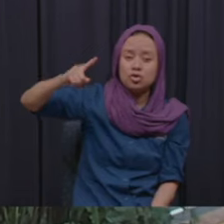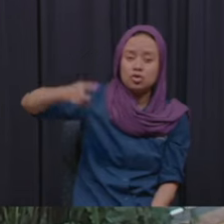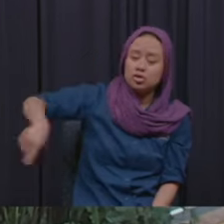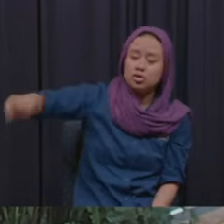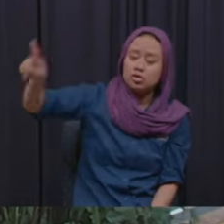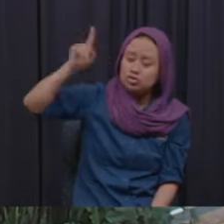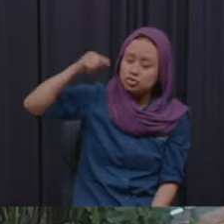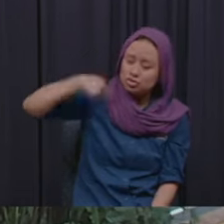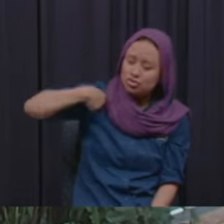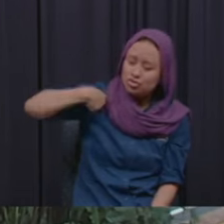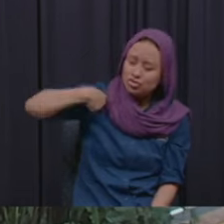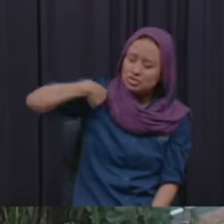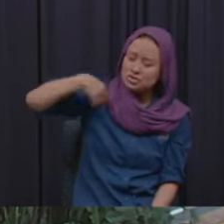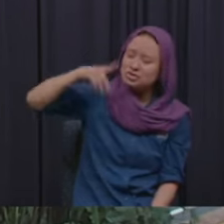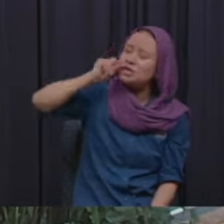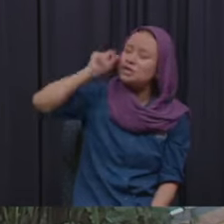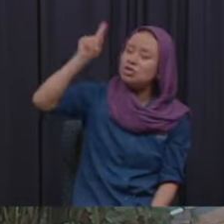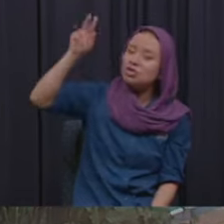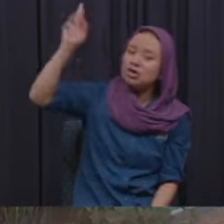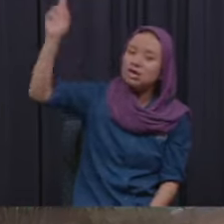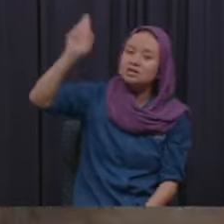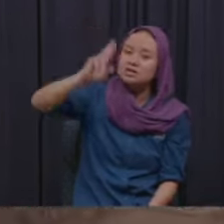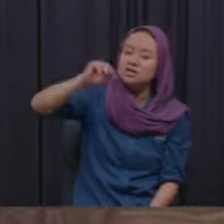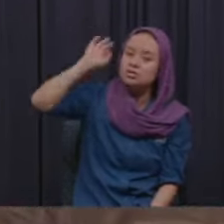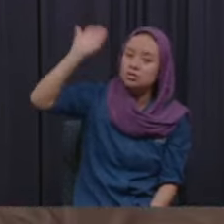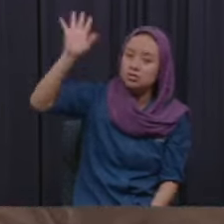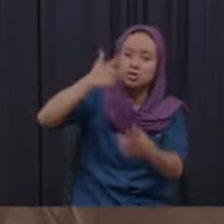con nosotros.